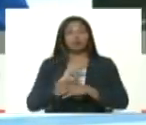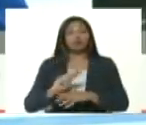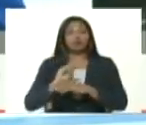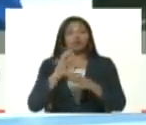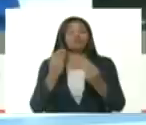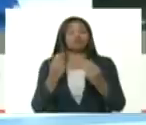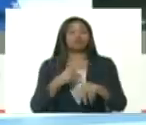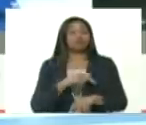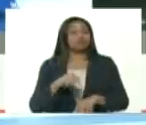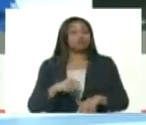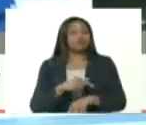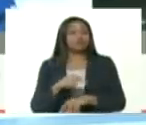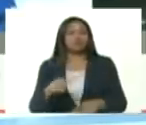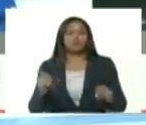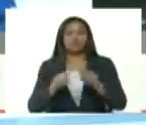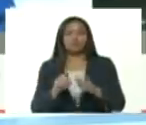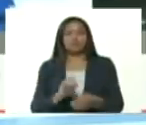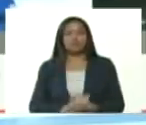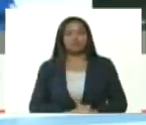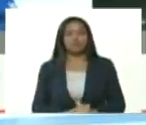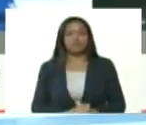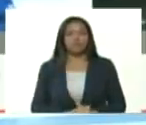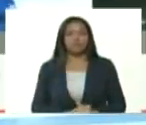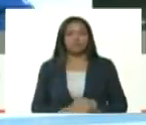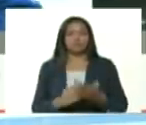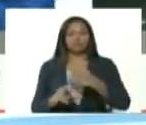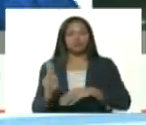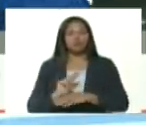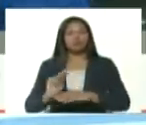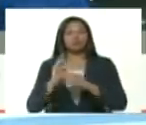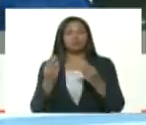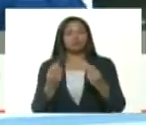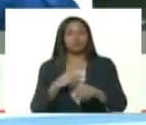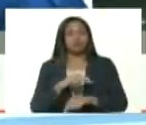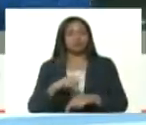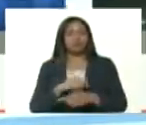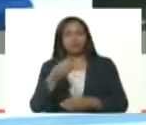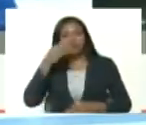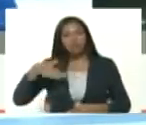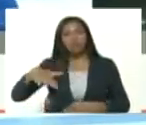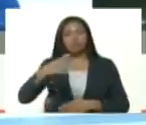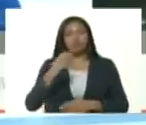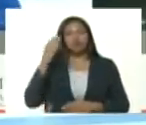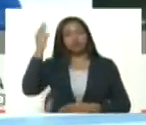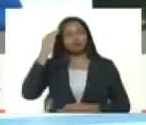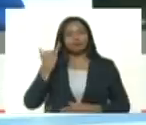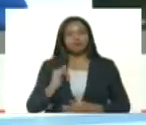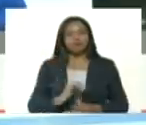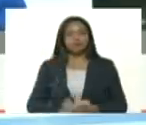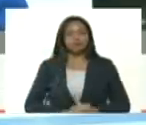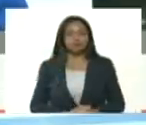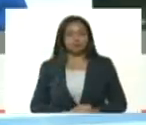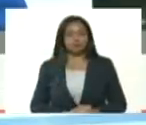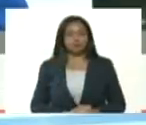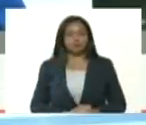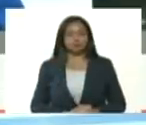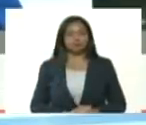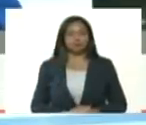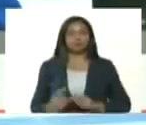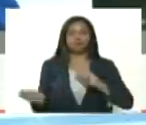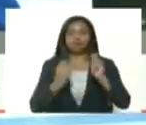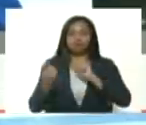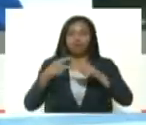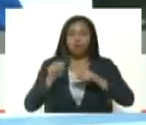tiempo. Lo vamos a usar por mucho tiempo y nuestro pueblo tiene conciencia. El debate en